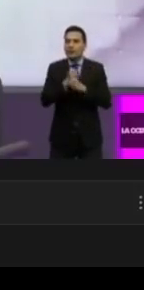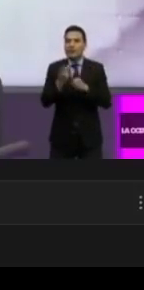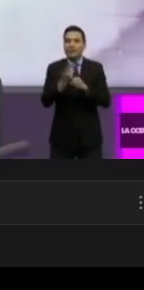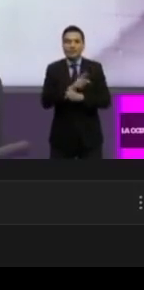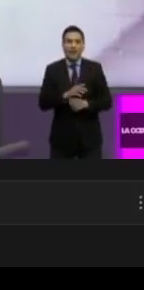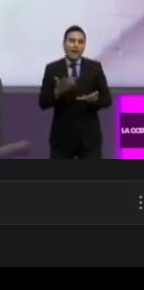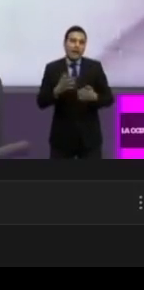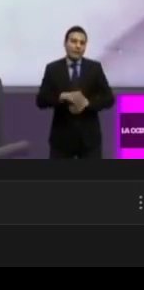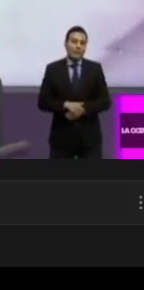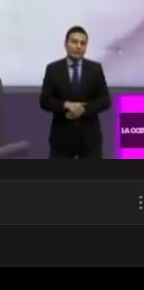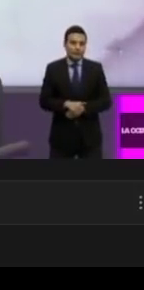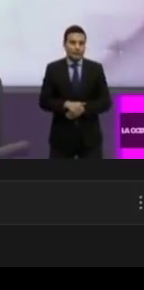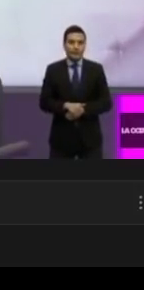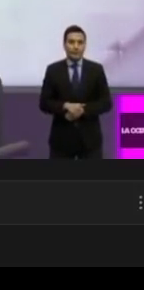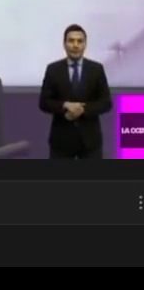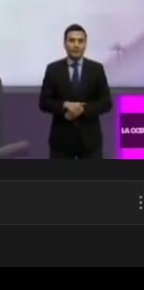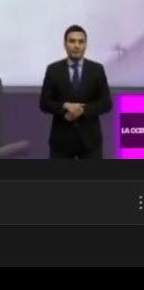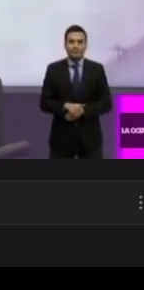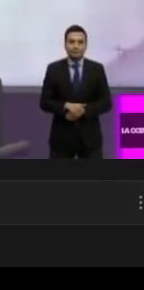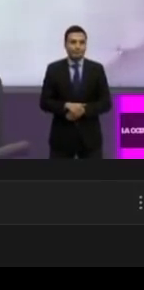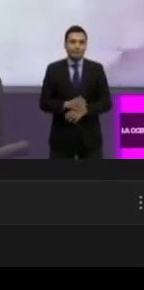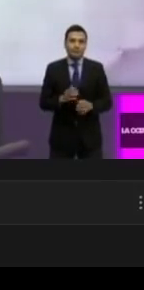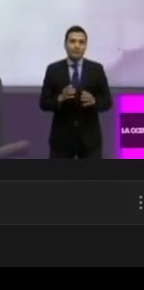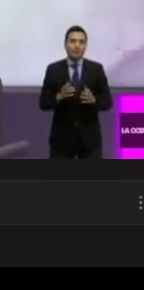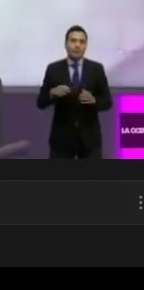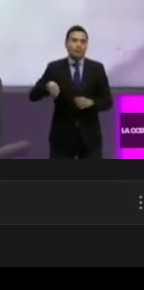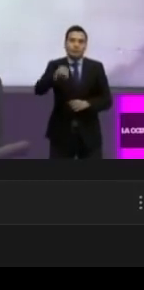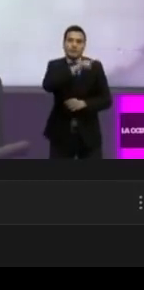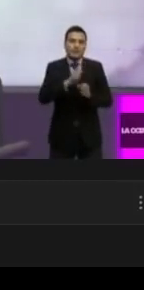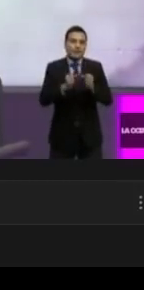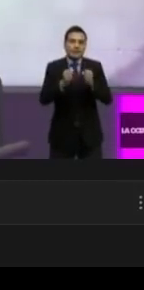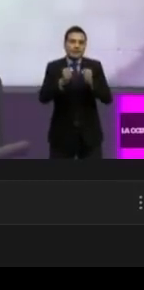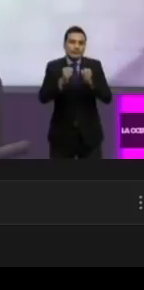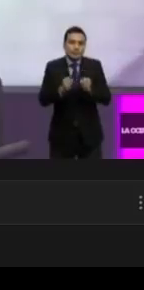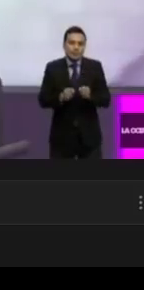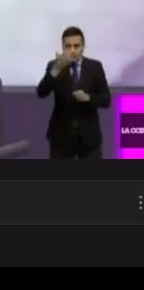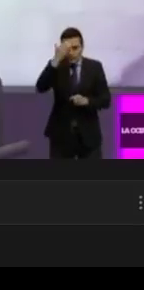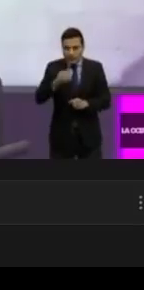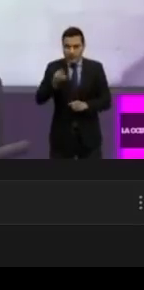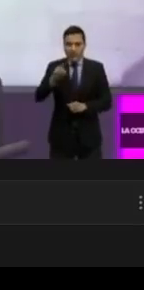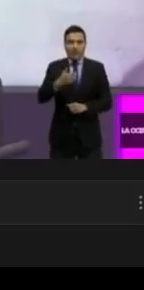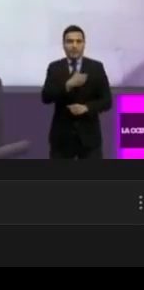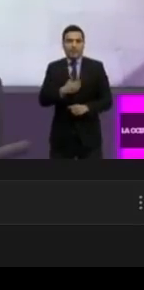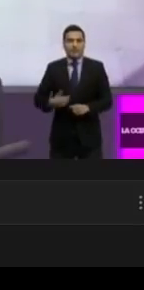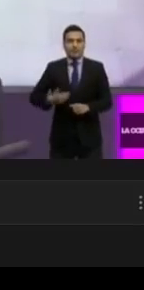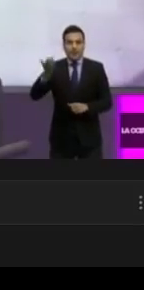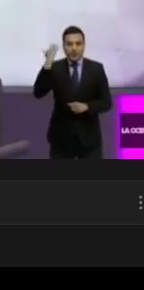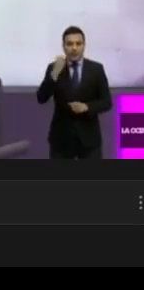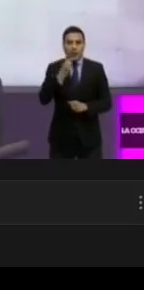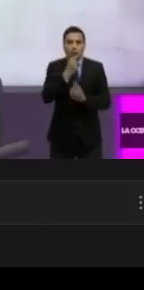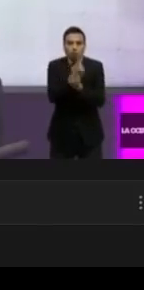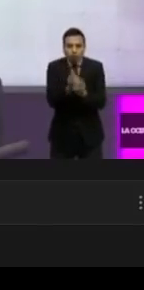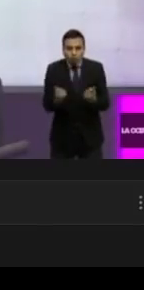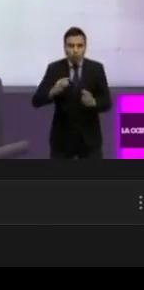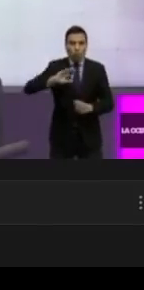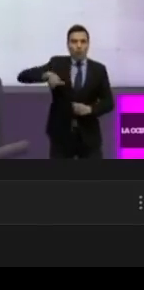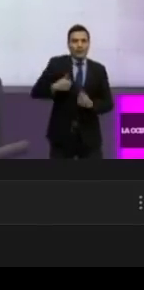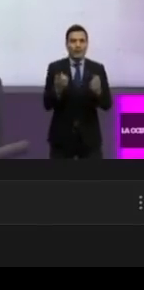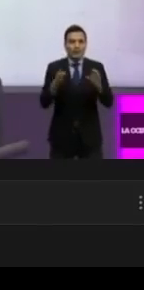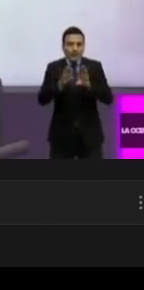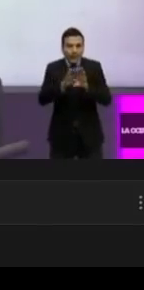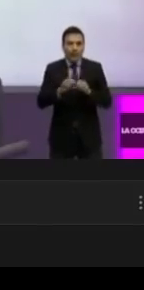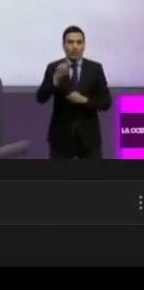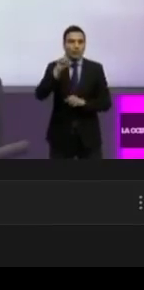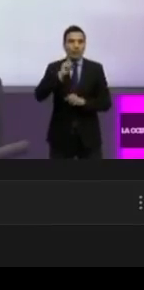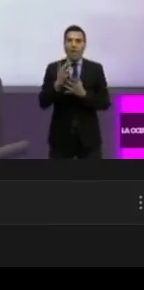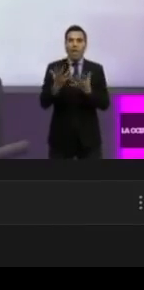que tome nota de la agenda que destruyó México, que le quitó las estancias infantiles a las mujeres, que es verdaderamente el